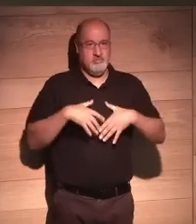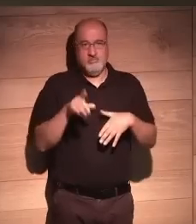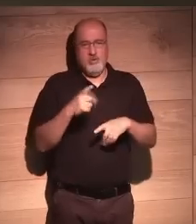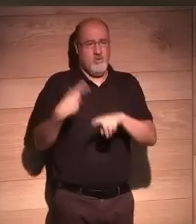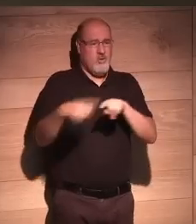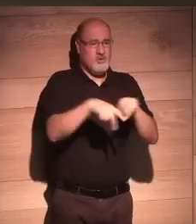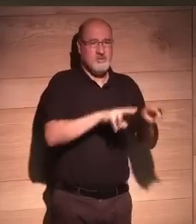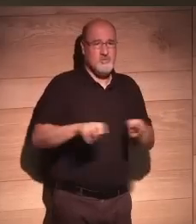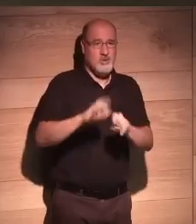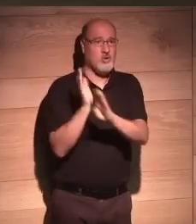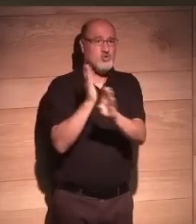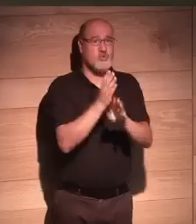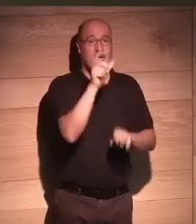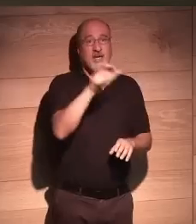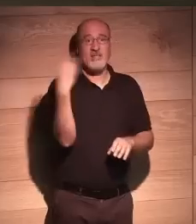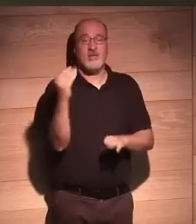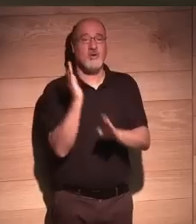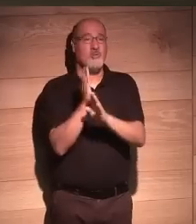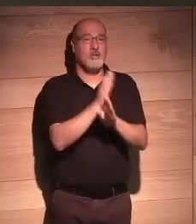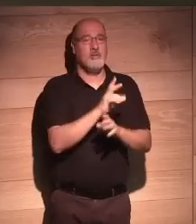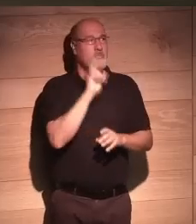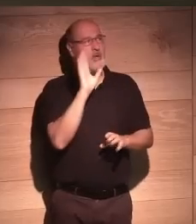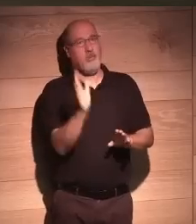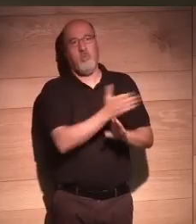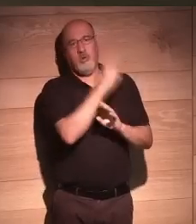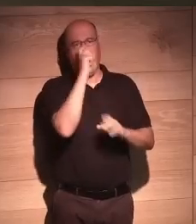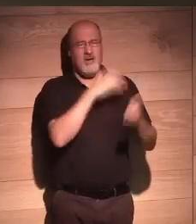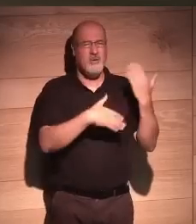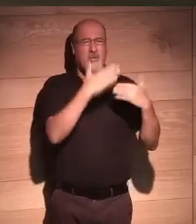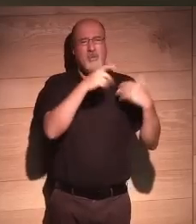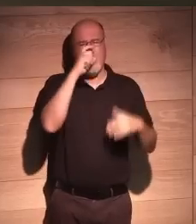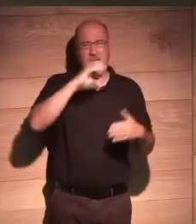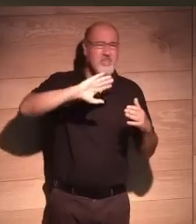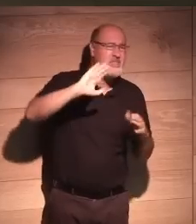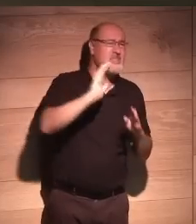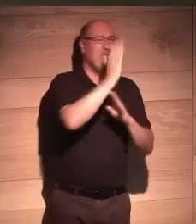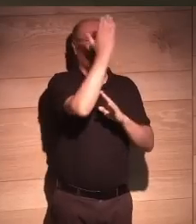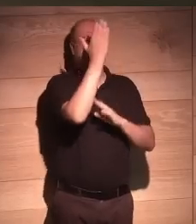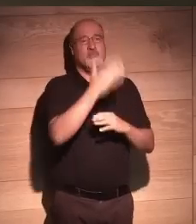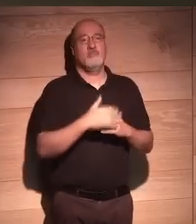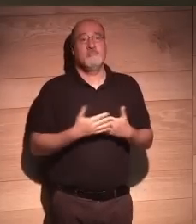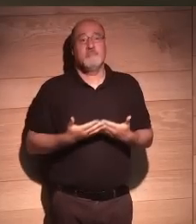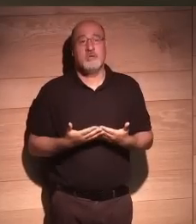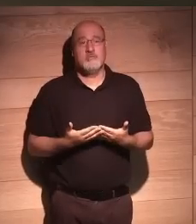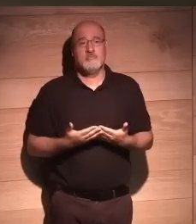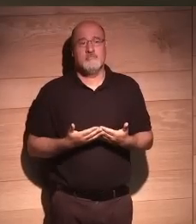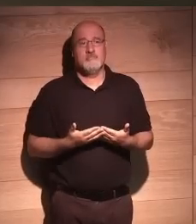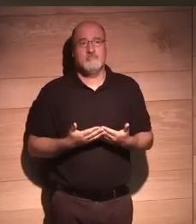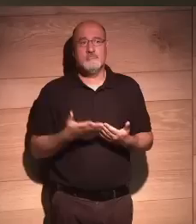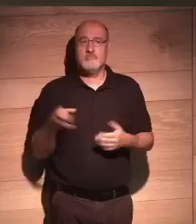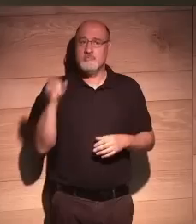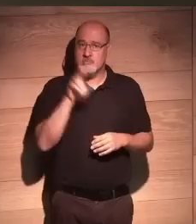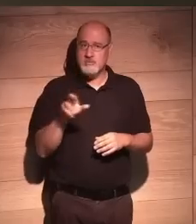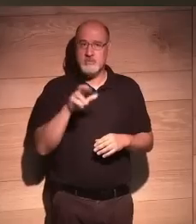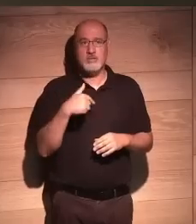las cosas que consume la gente joven les puede parecer del Pleistoceno, las cosas de entonces, pero vuelvo a